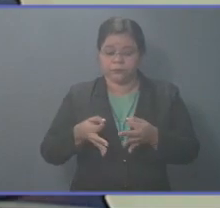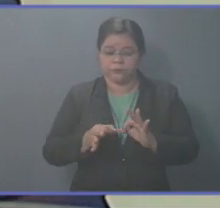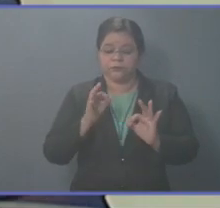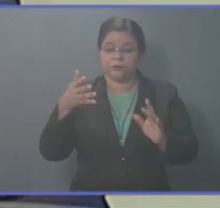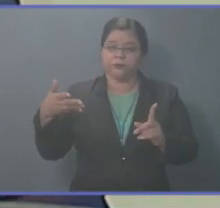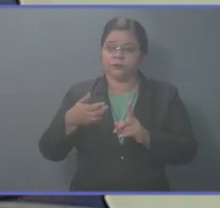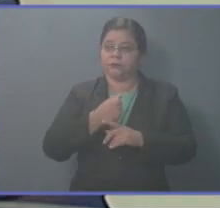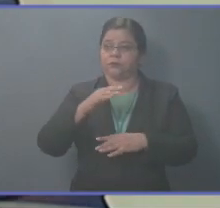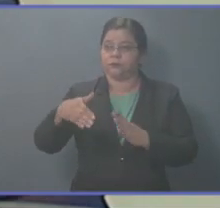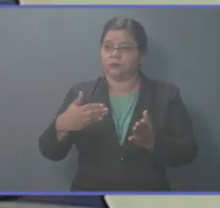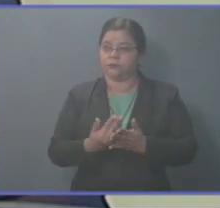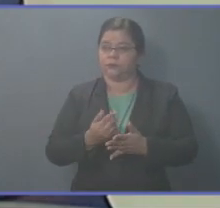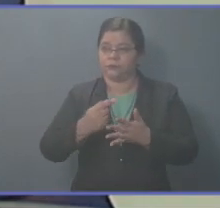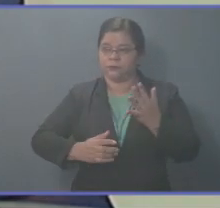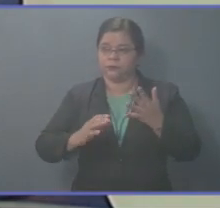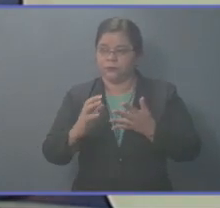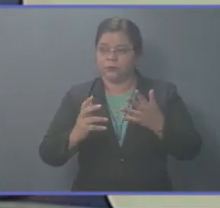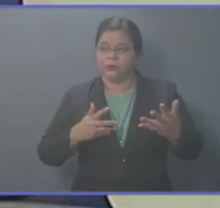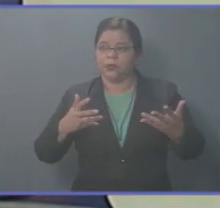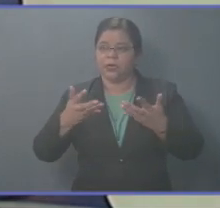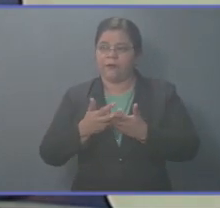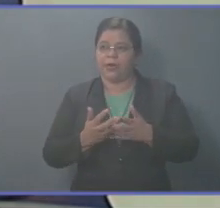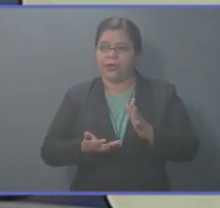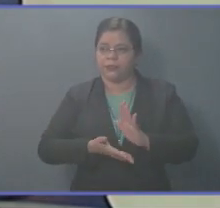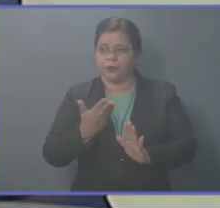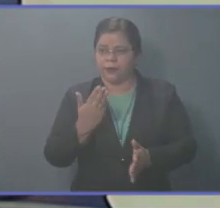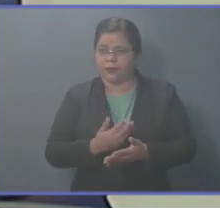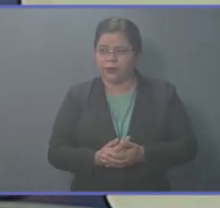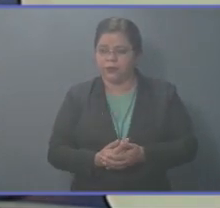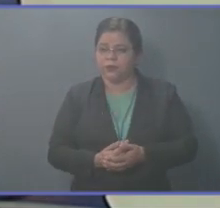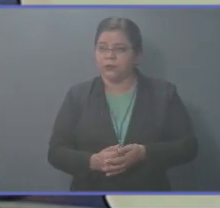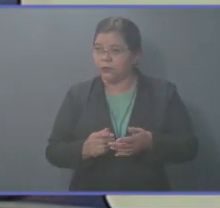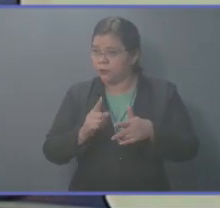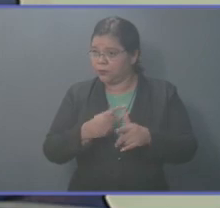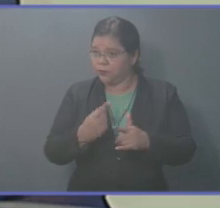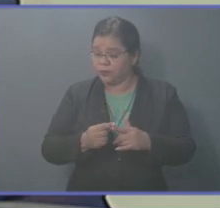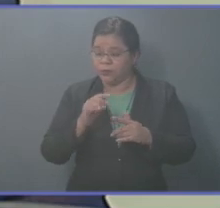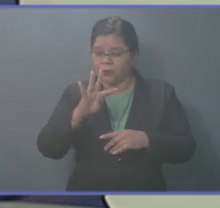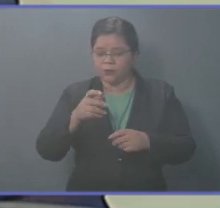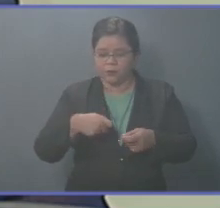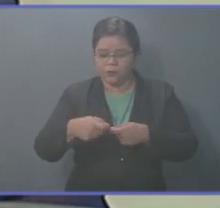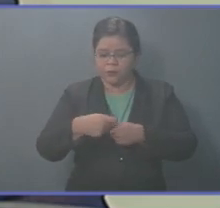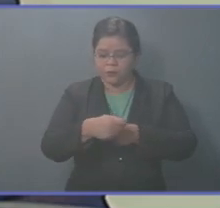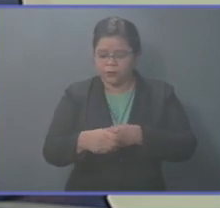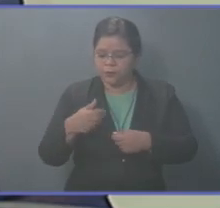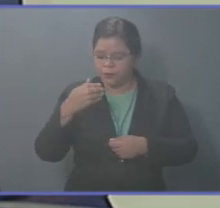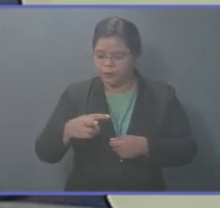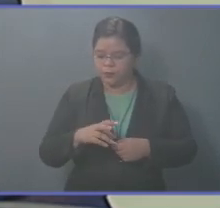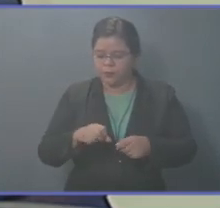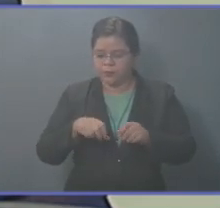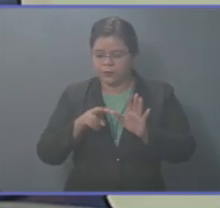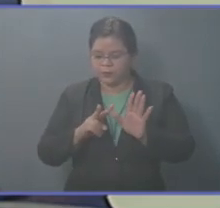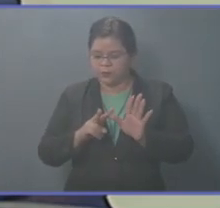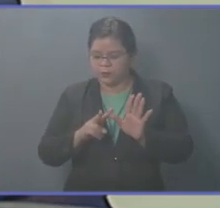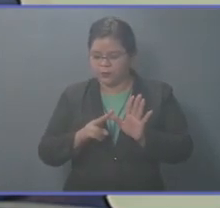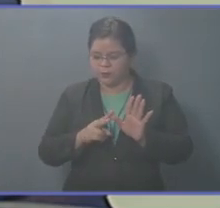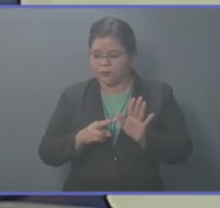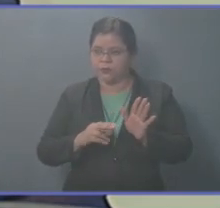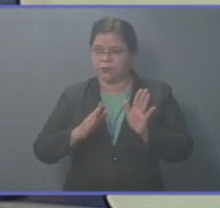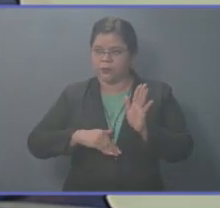considera contrario a la Constitución. El acuerdo de convocatoria, improcedencia del 4 de diciembre del 2015,